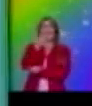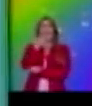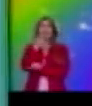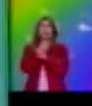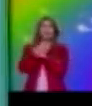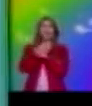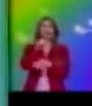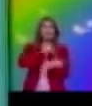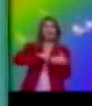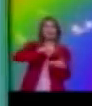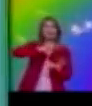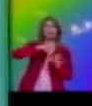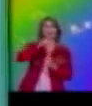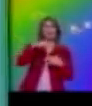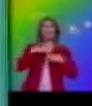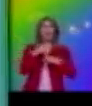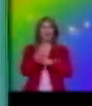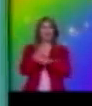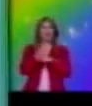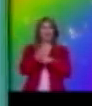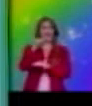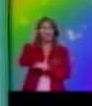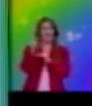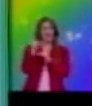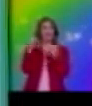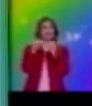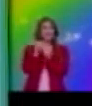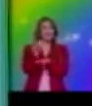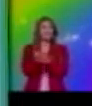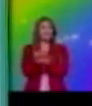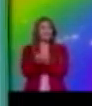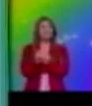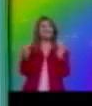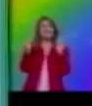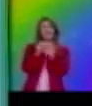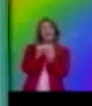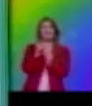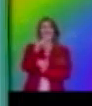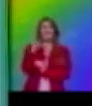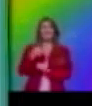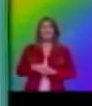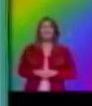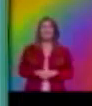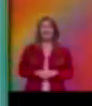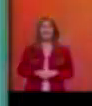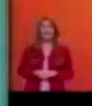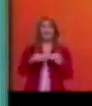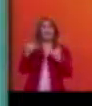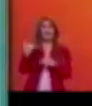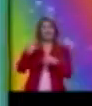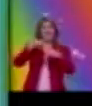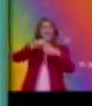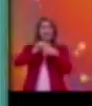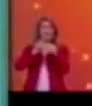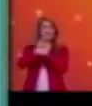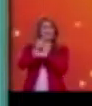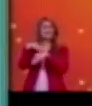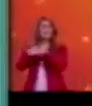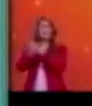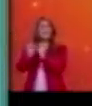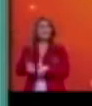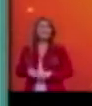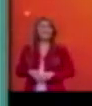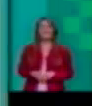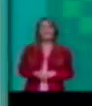de Ciclón Líquido en su nuevo Ahorra Pack. Más económico, más conveniente. Y con tapa para usar y guardar.